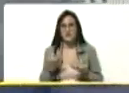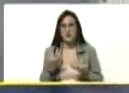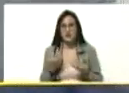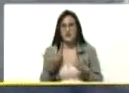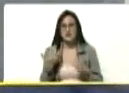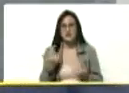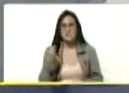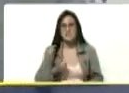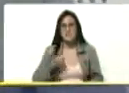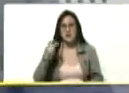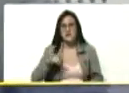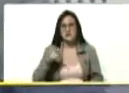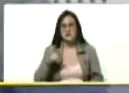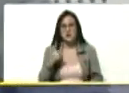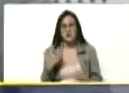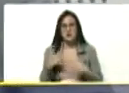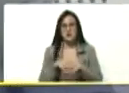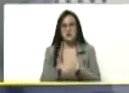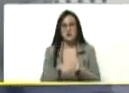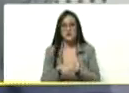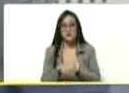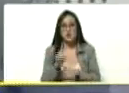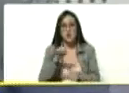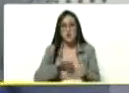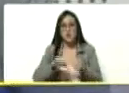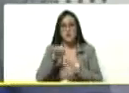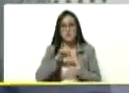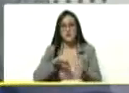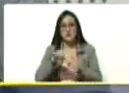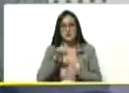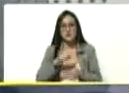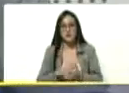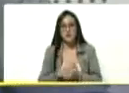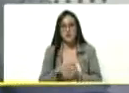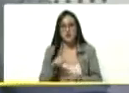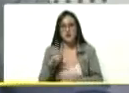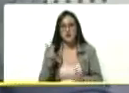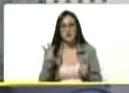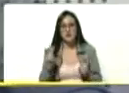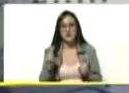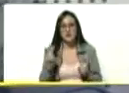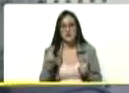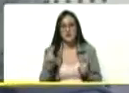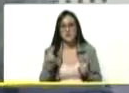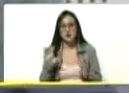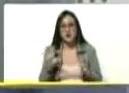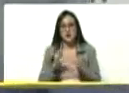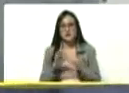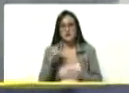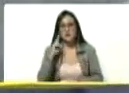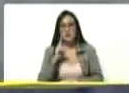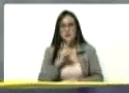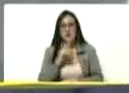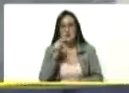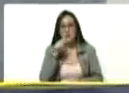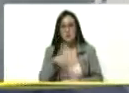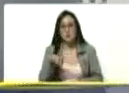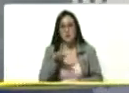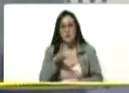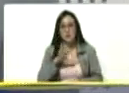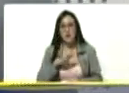más necesario el impulso a la integración y la cooperación, un empeño en que la Alianza Bolivariana para los Pueblos de